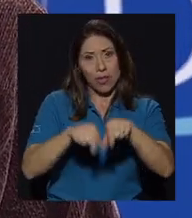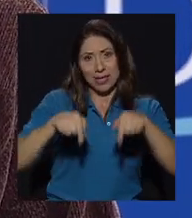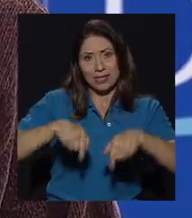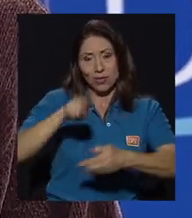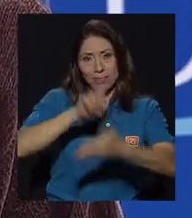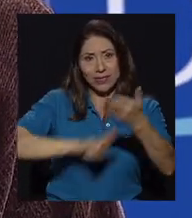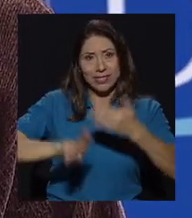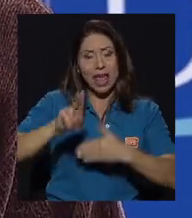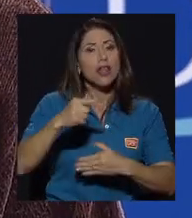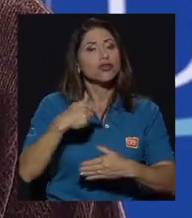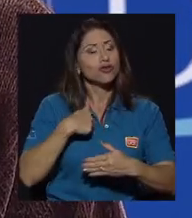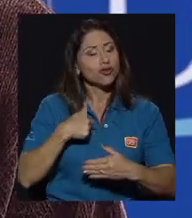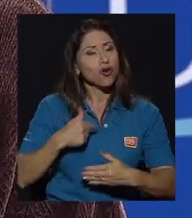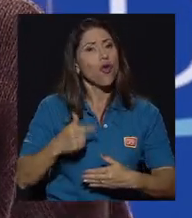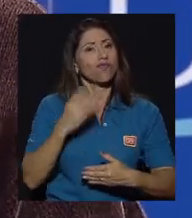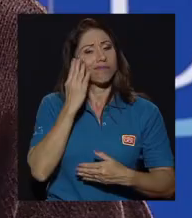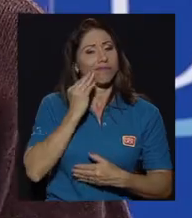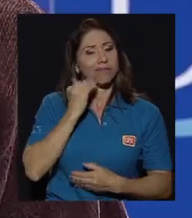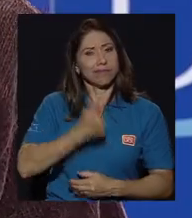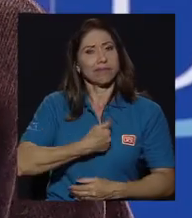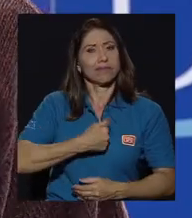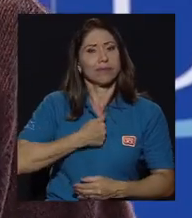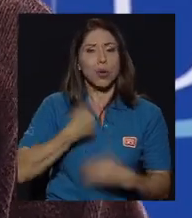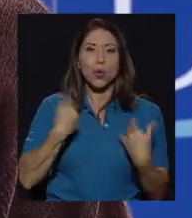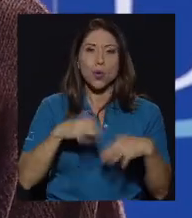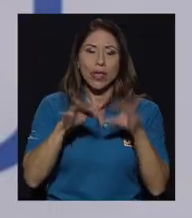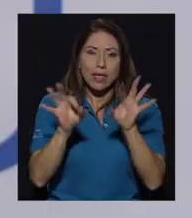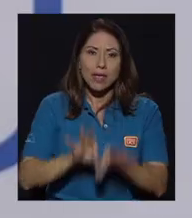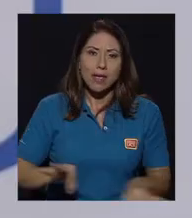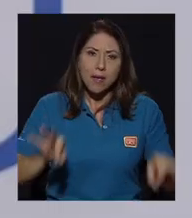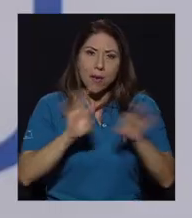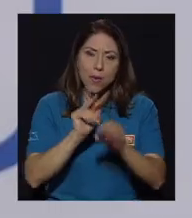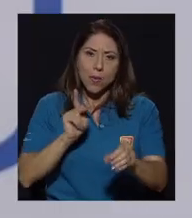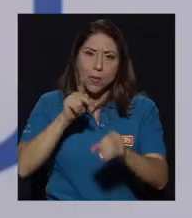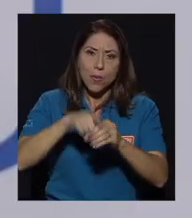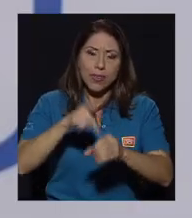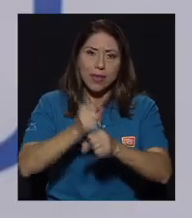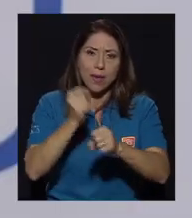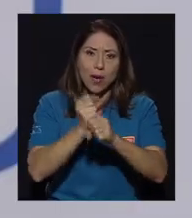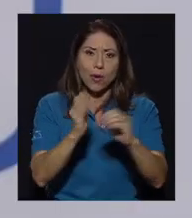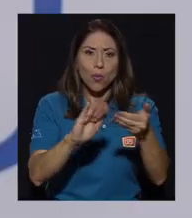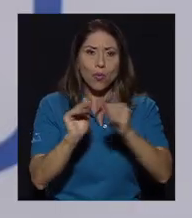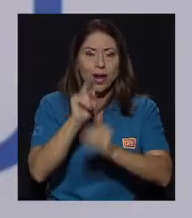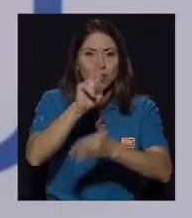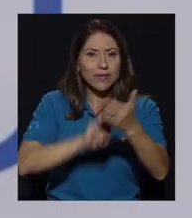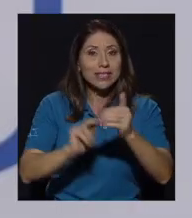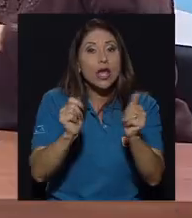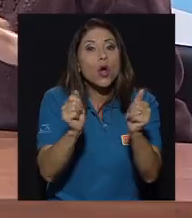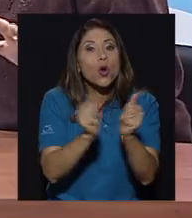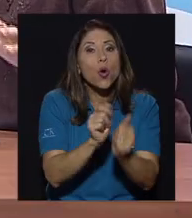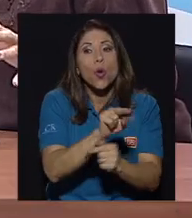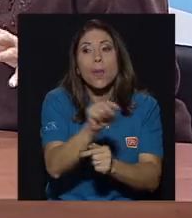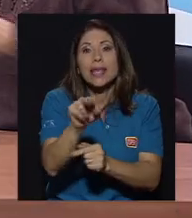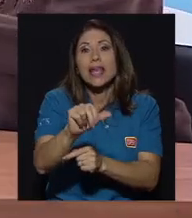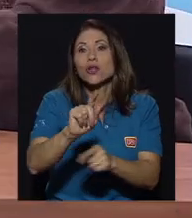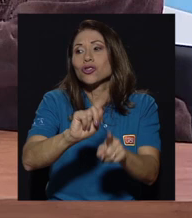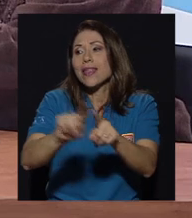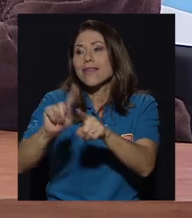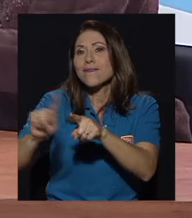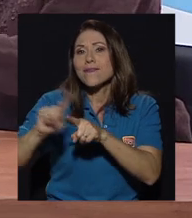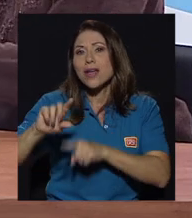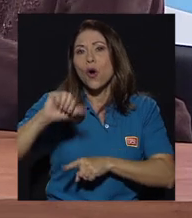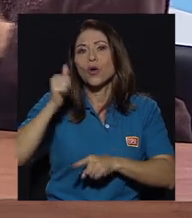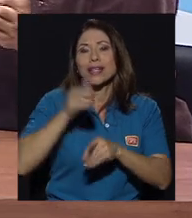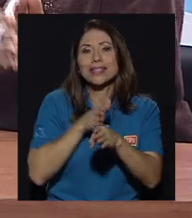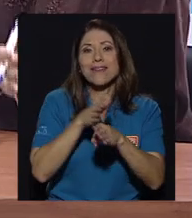esta universidad viví en carne propia lo importante que es participar en un trabajo comunal universitario con compañeros de otras carreras para